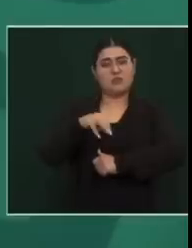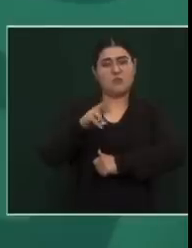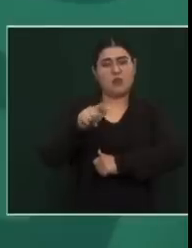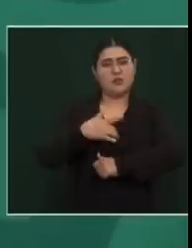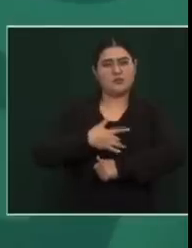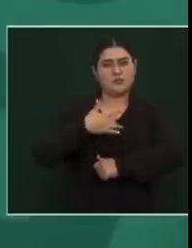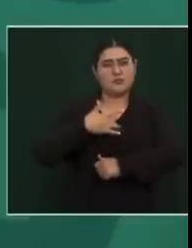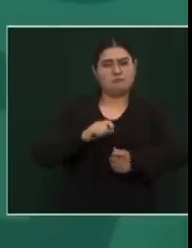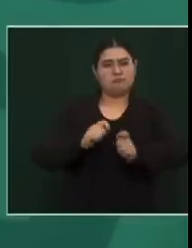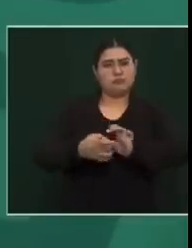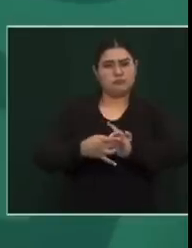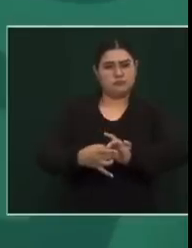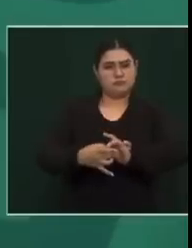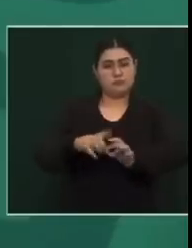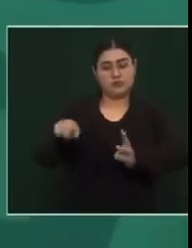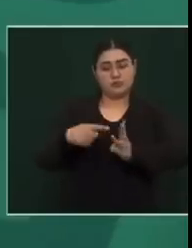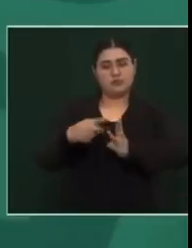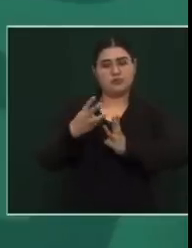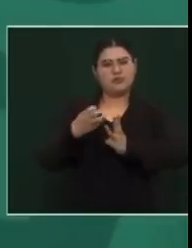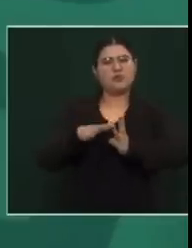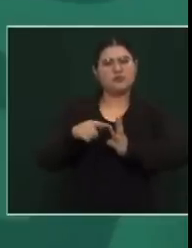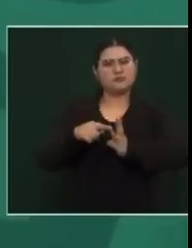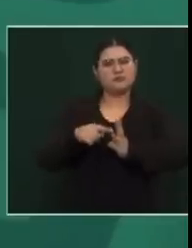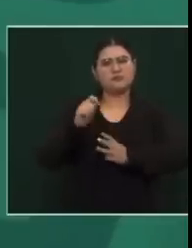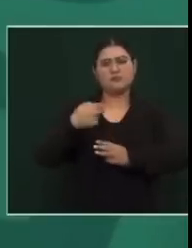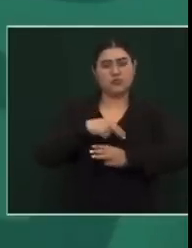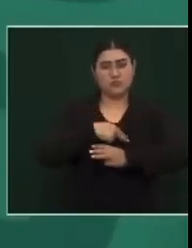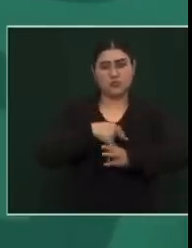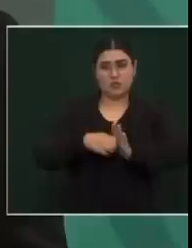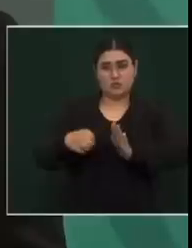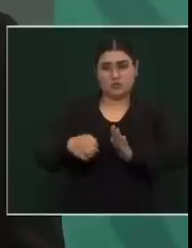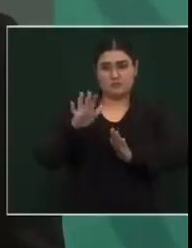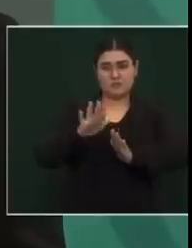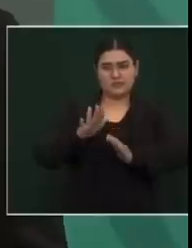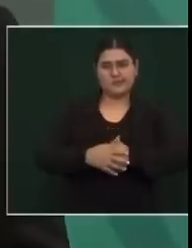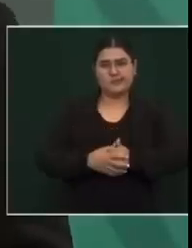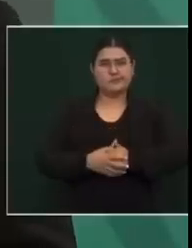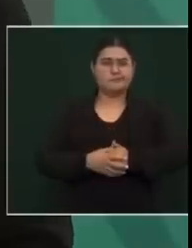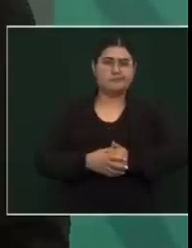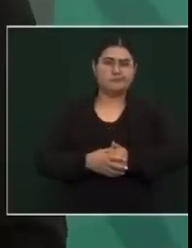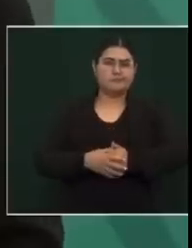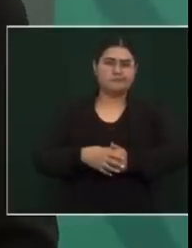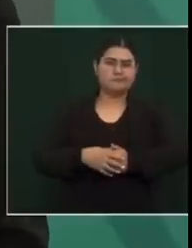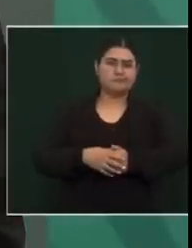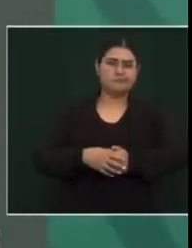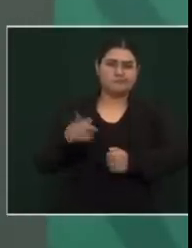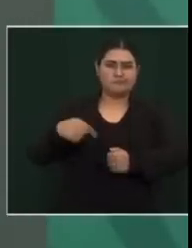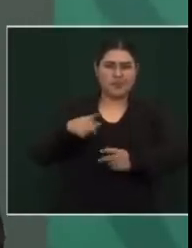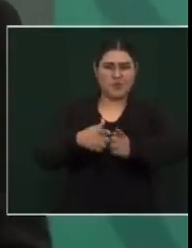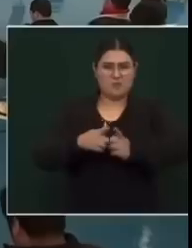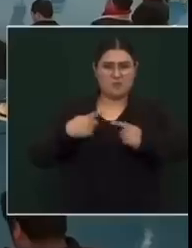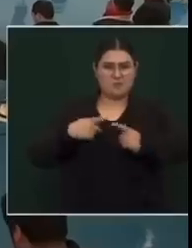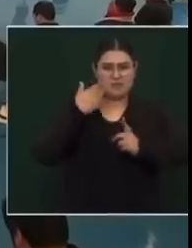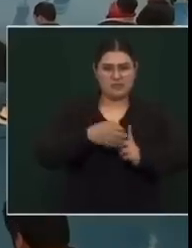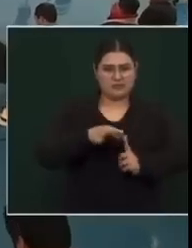Y tercero, de que no podemos ser rehén de ningún grupo de interés